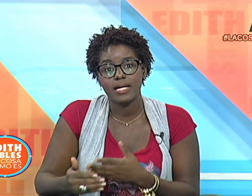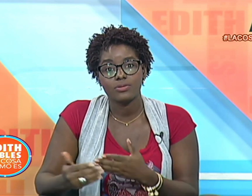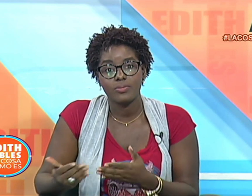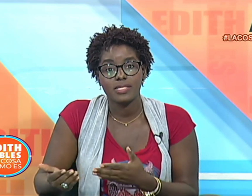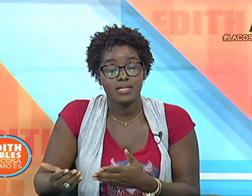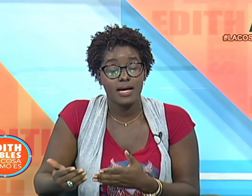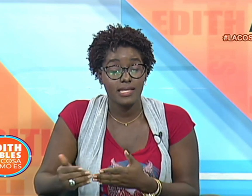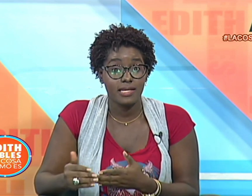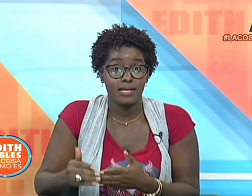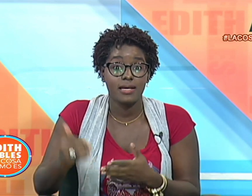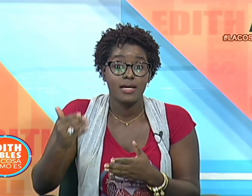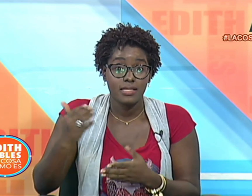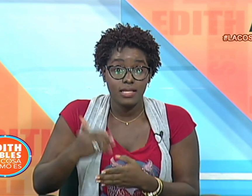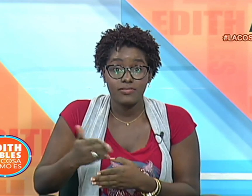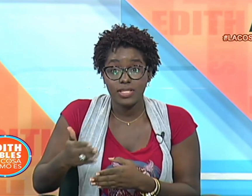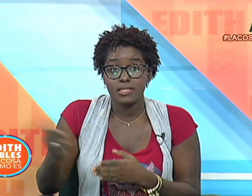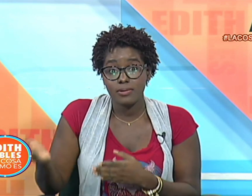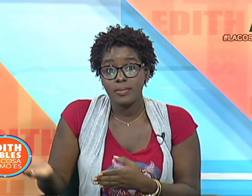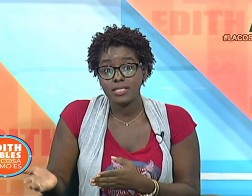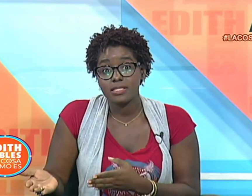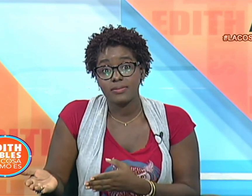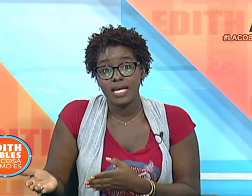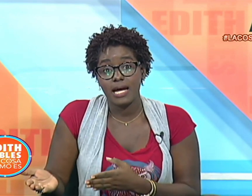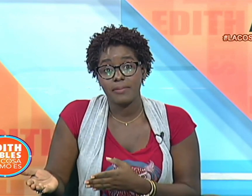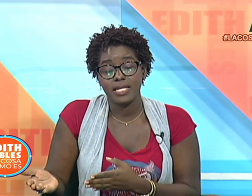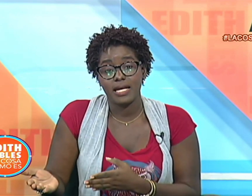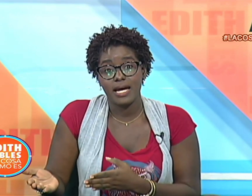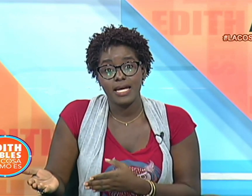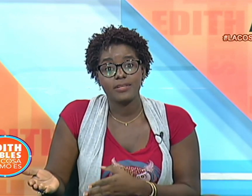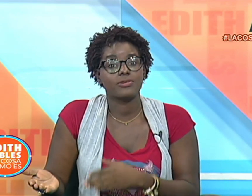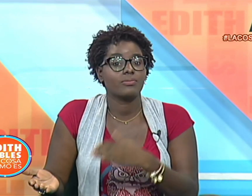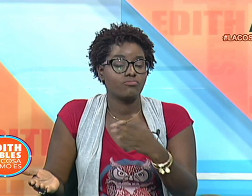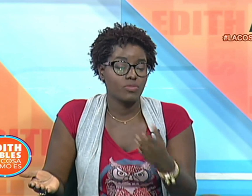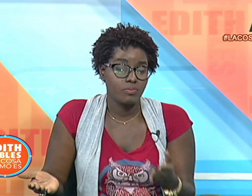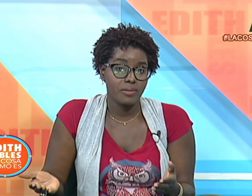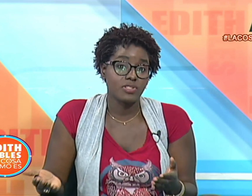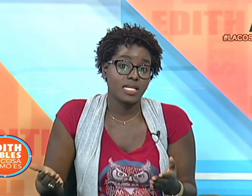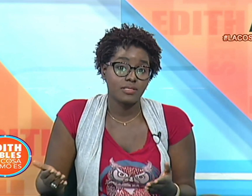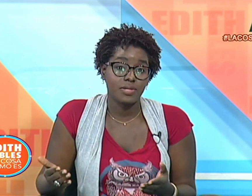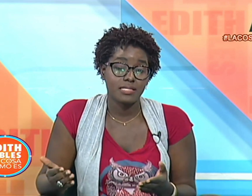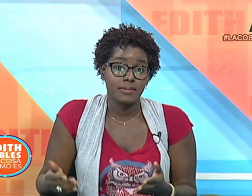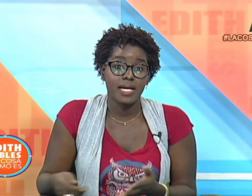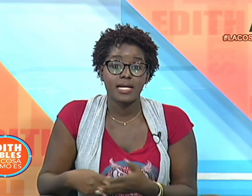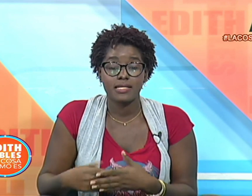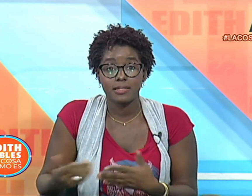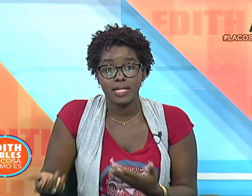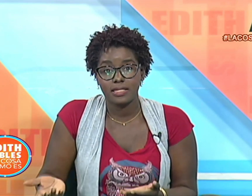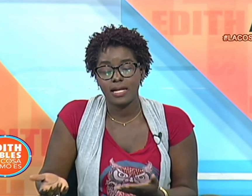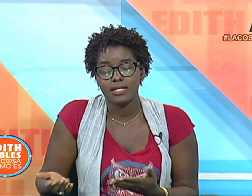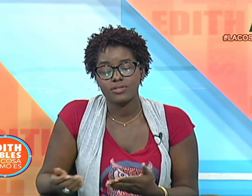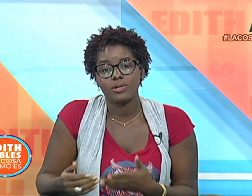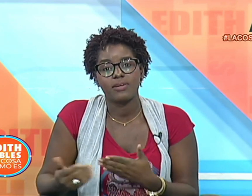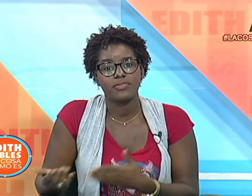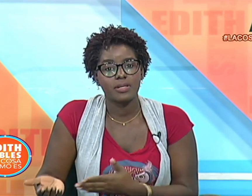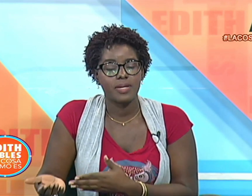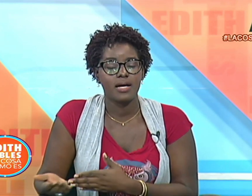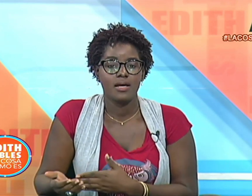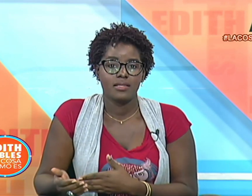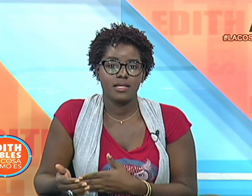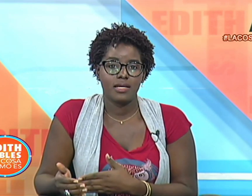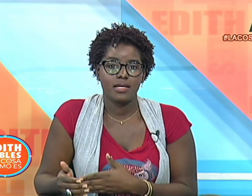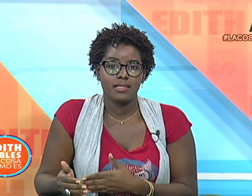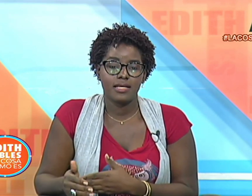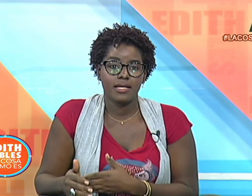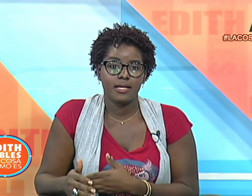república es un mensaje de que definitivamente se va a encaminar a ello vimos hace una semana que se materializó la firma